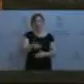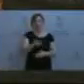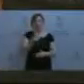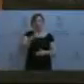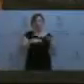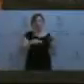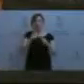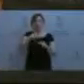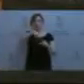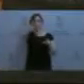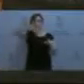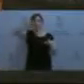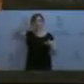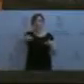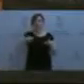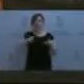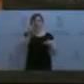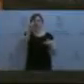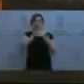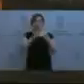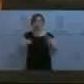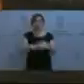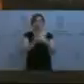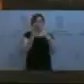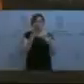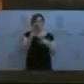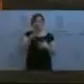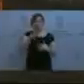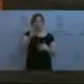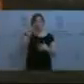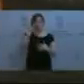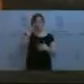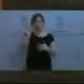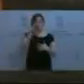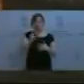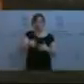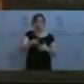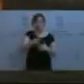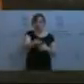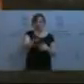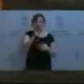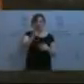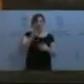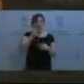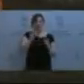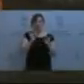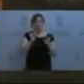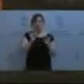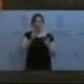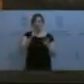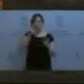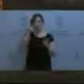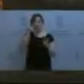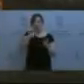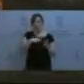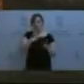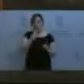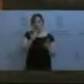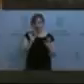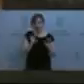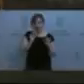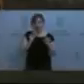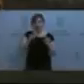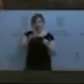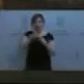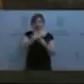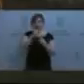en la primera fase en San Miguel 2018 y también en Santullano. Son estas las fechas precisas a día de hoy que le puedo decir. En el caso de